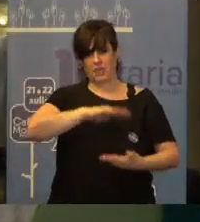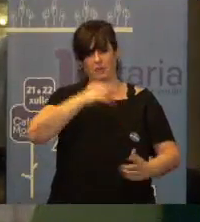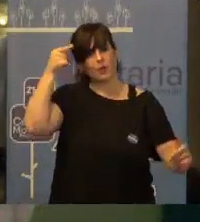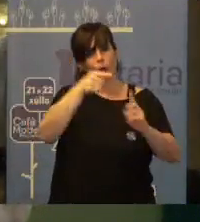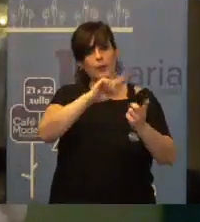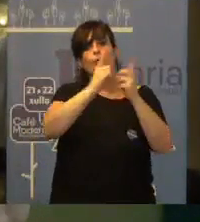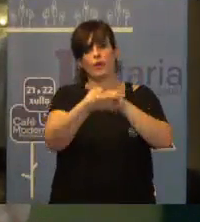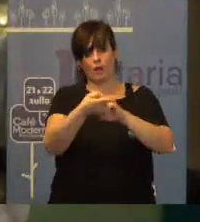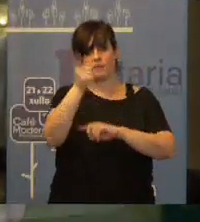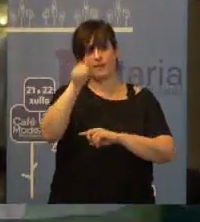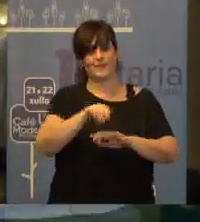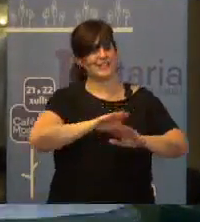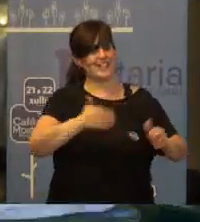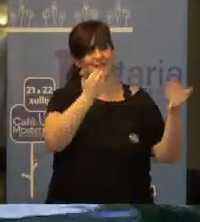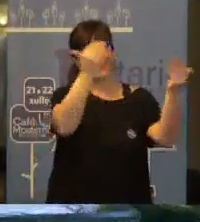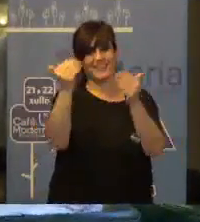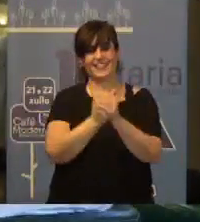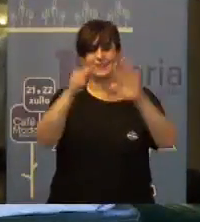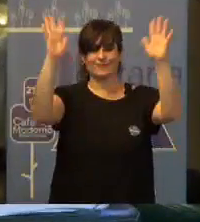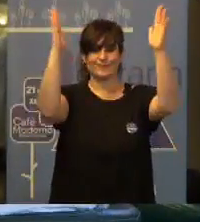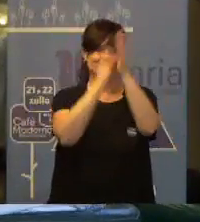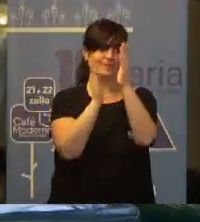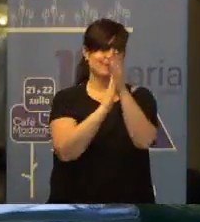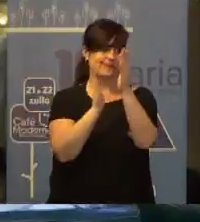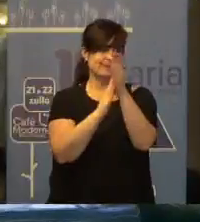de tema. E nada máis. Moitas gracias.